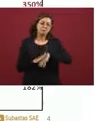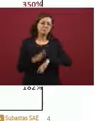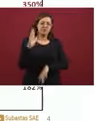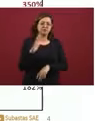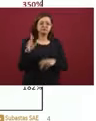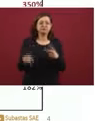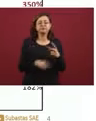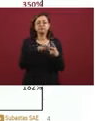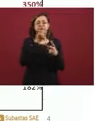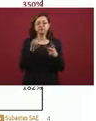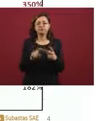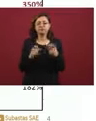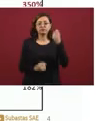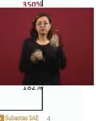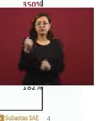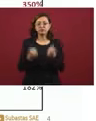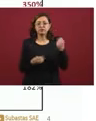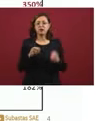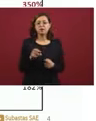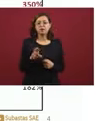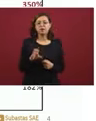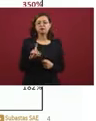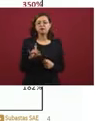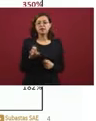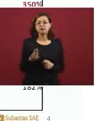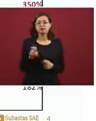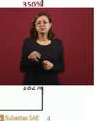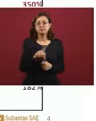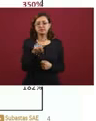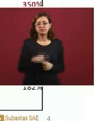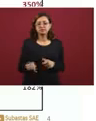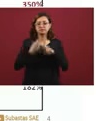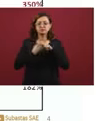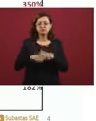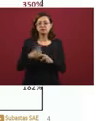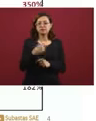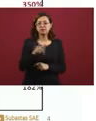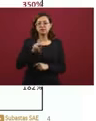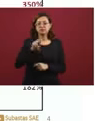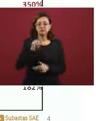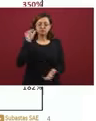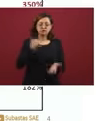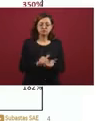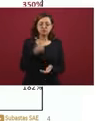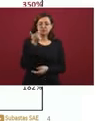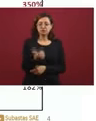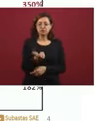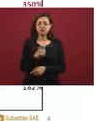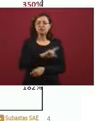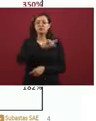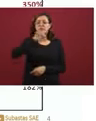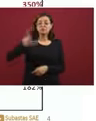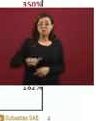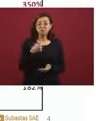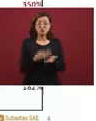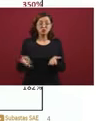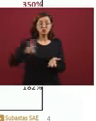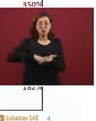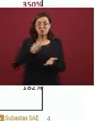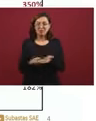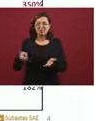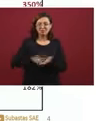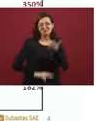En el caso de un vehículo Mercedes-Benz, el precio inicial fue de 180 mil pesos, lo vendimos por encima de 4 veces más de su